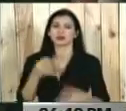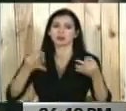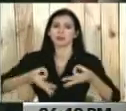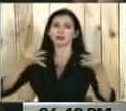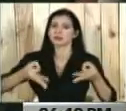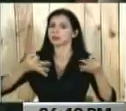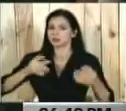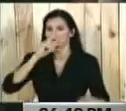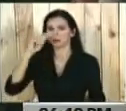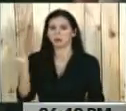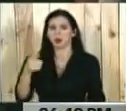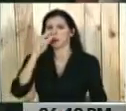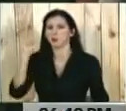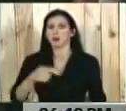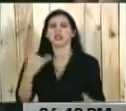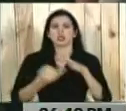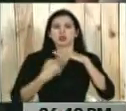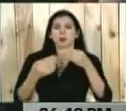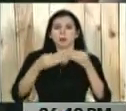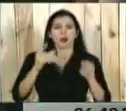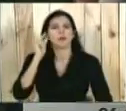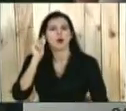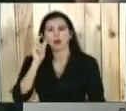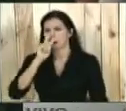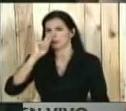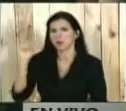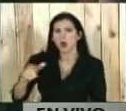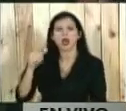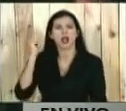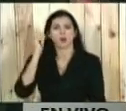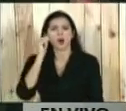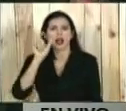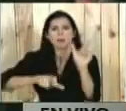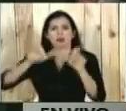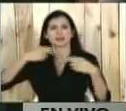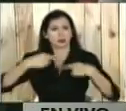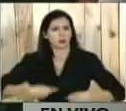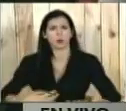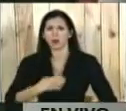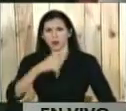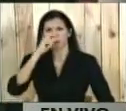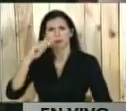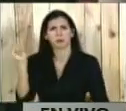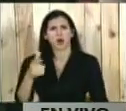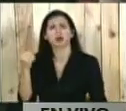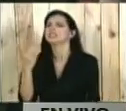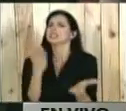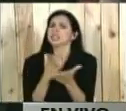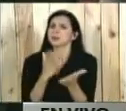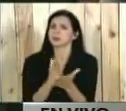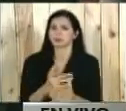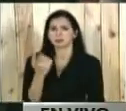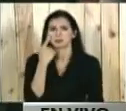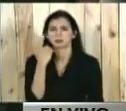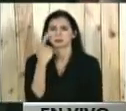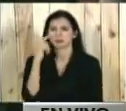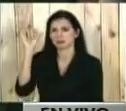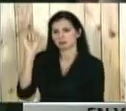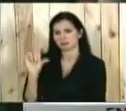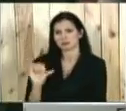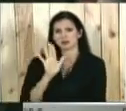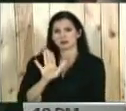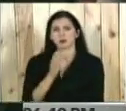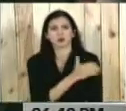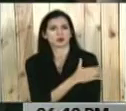de desprecio a las instituciones, a las mujeres, a la gente, al ser humano. Y eso ha sido un discurso recurrente, que